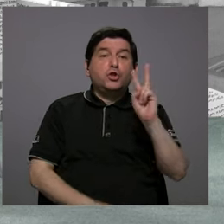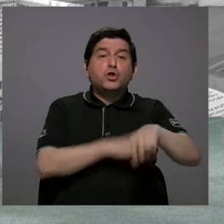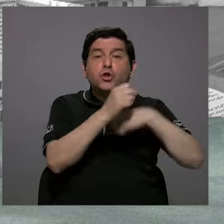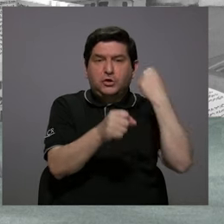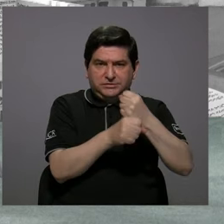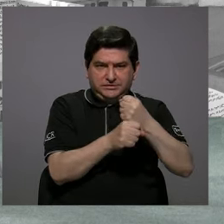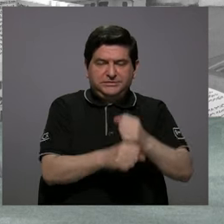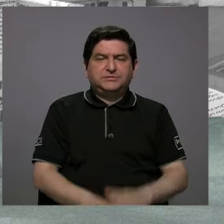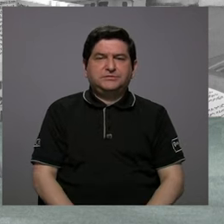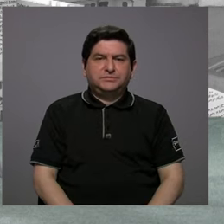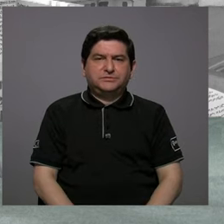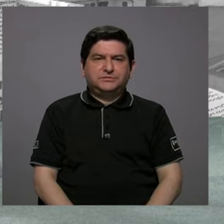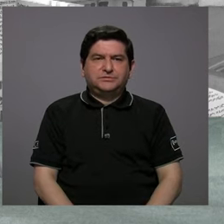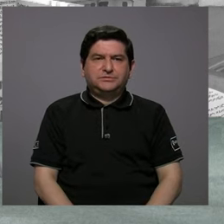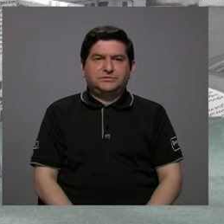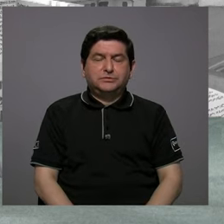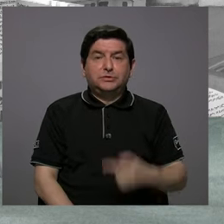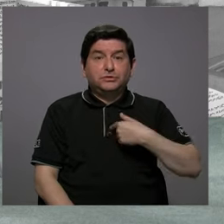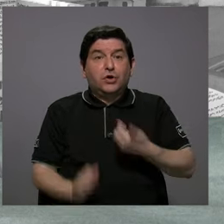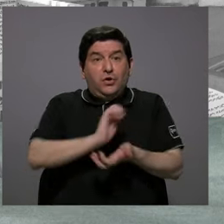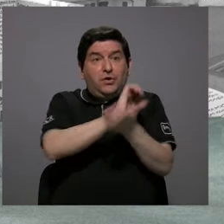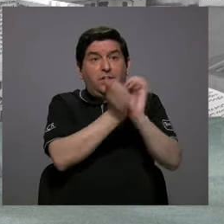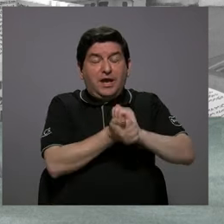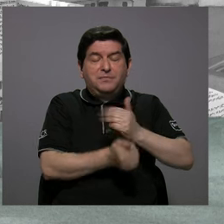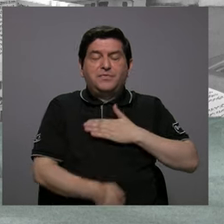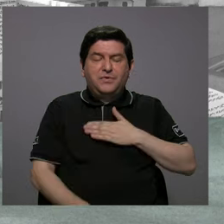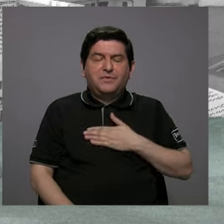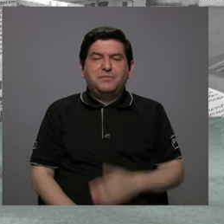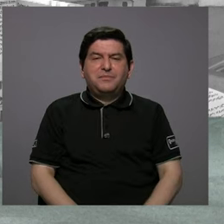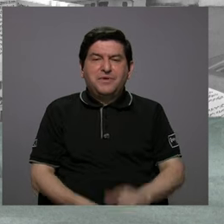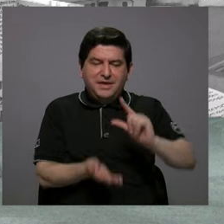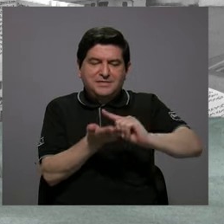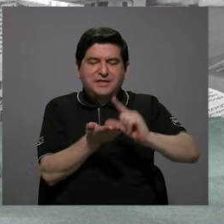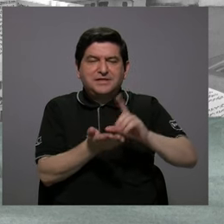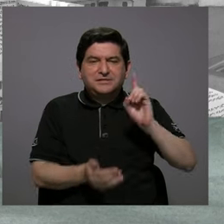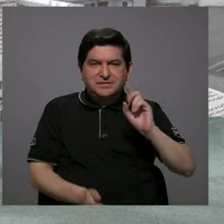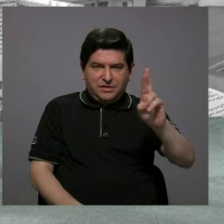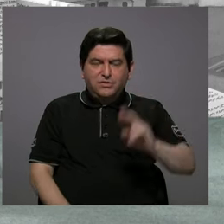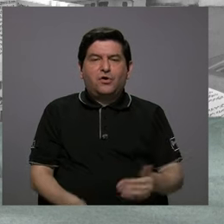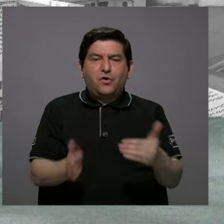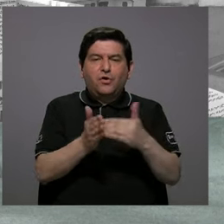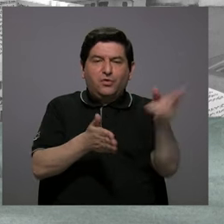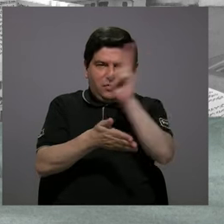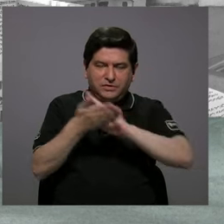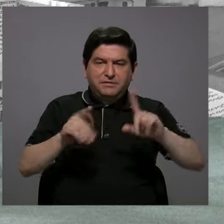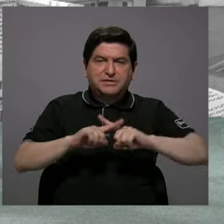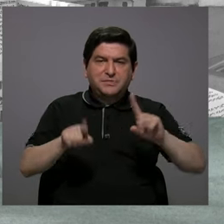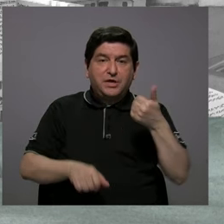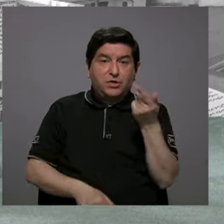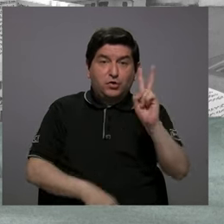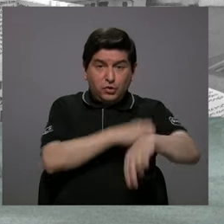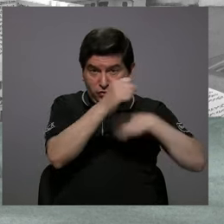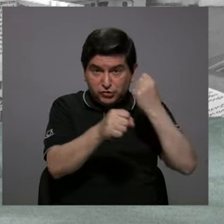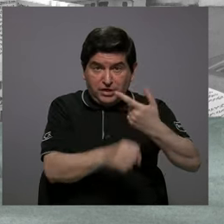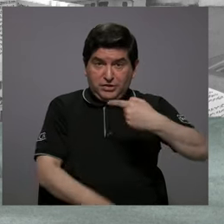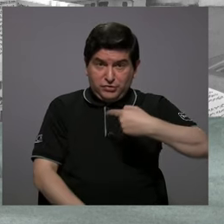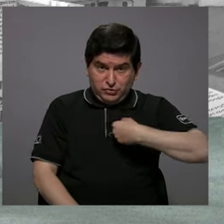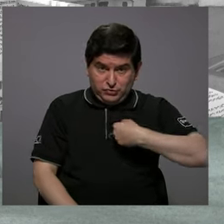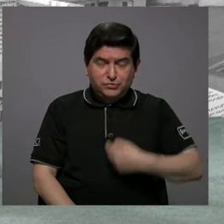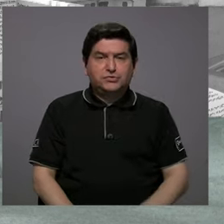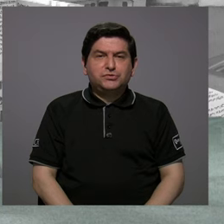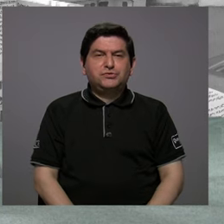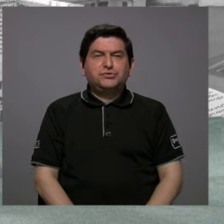años eh hoy hice un giro por mi tesis doctoral quise volver a la academia pero durante 12 años me tocó lo que yo